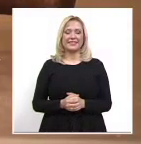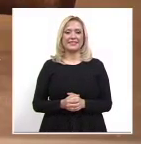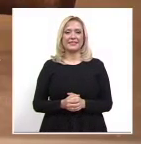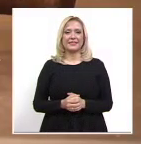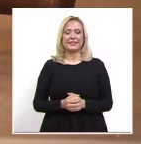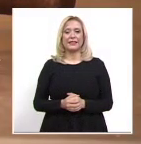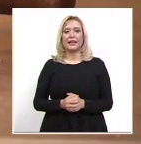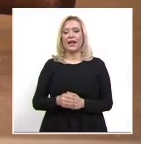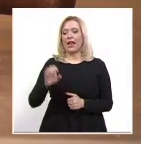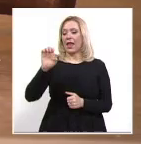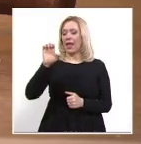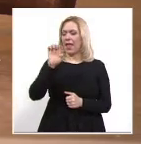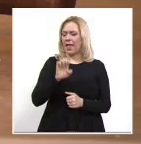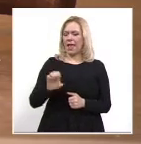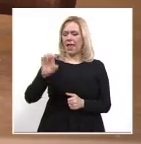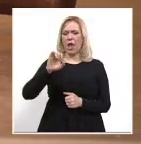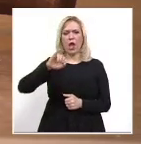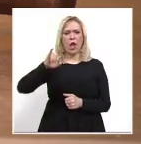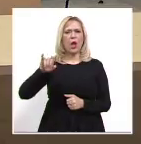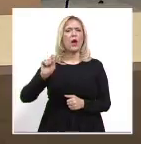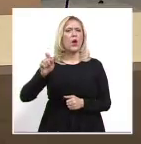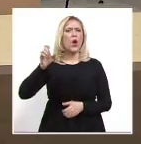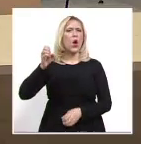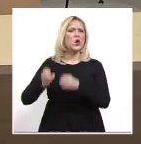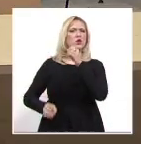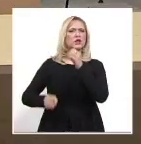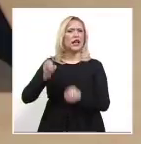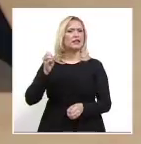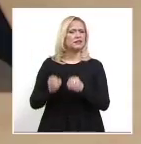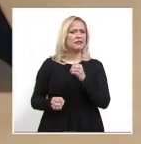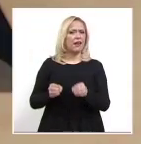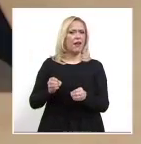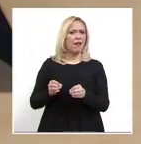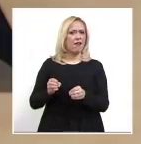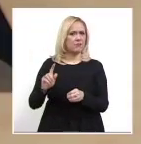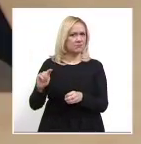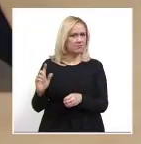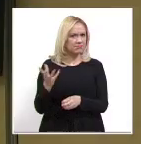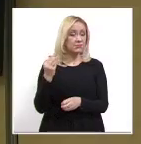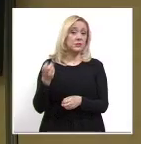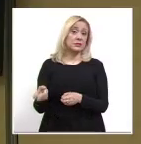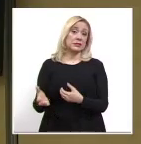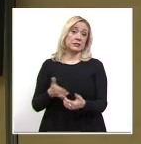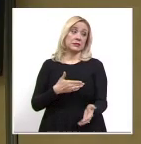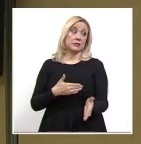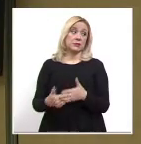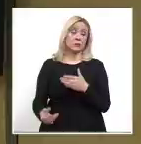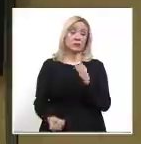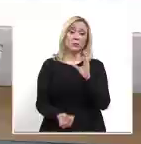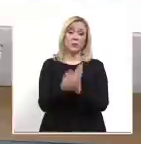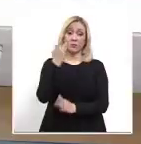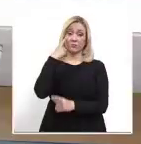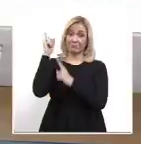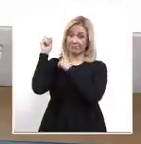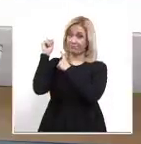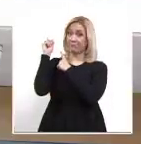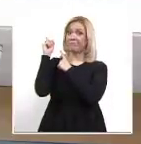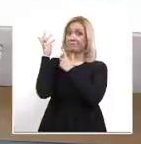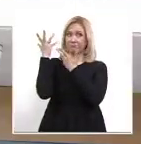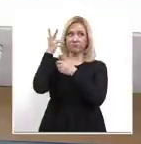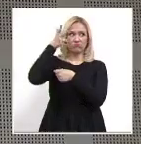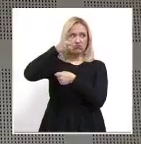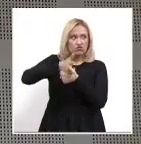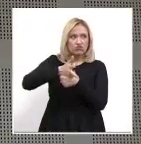La e-justicia o justicia digital es pieza clave en la modernización de los sistemas judiciales,